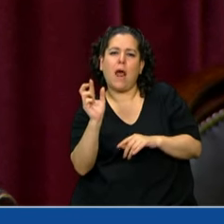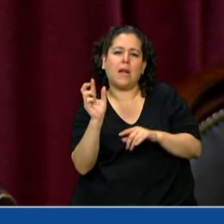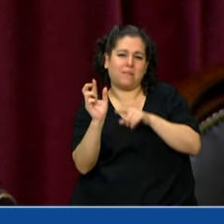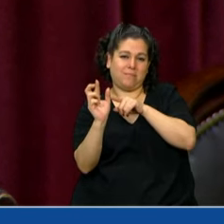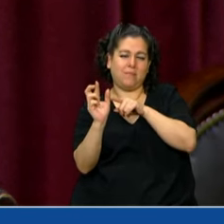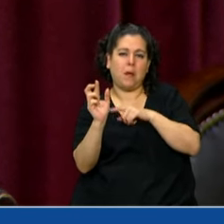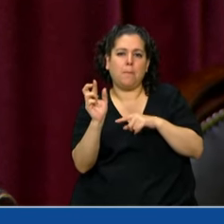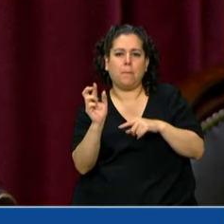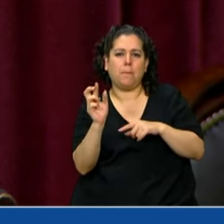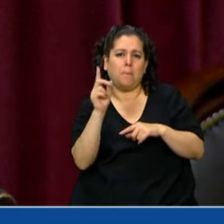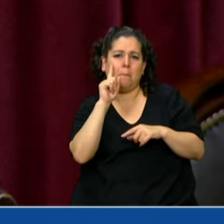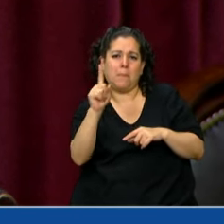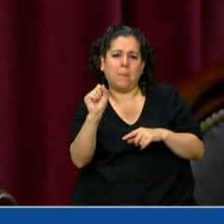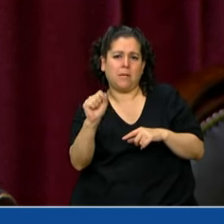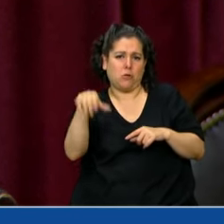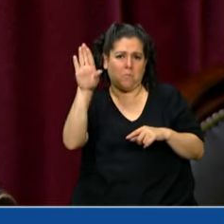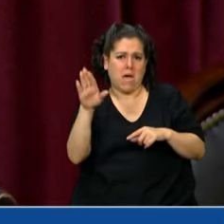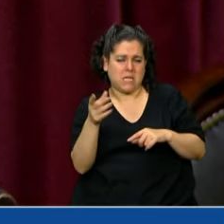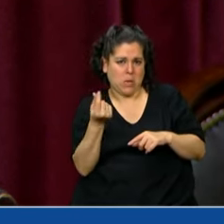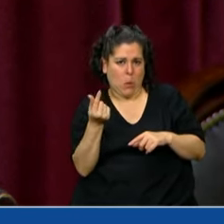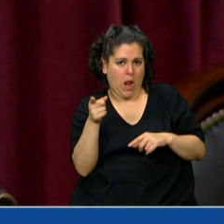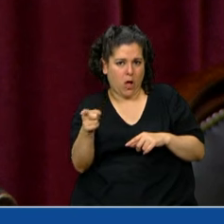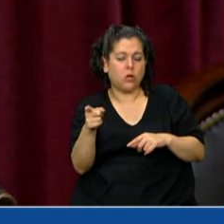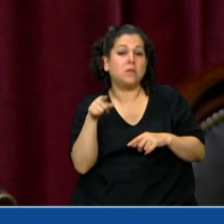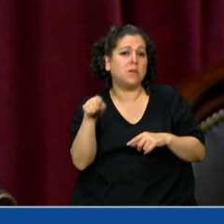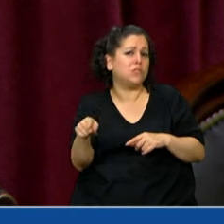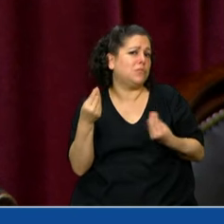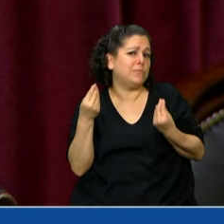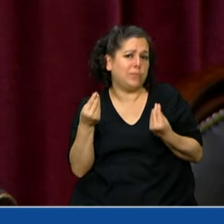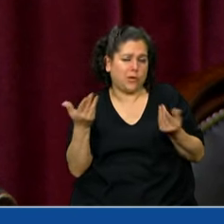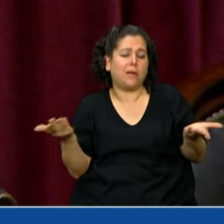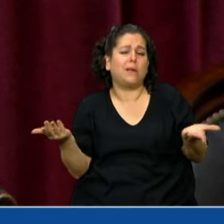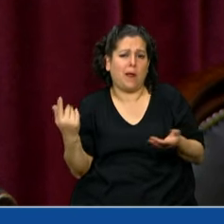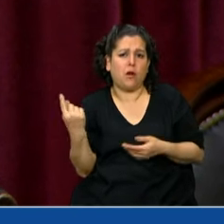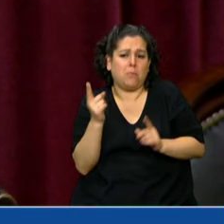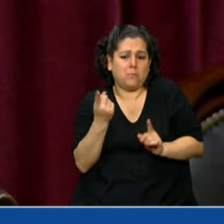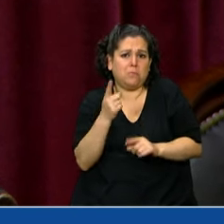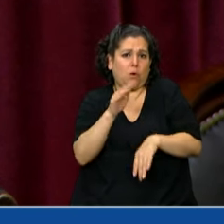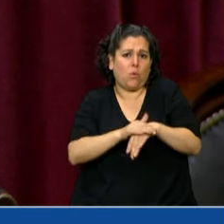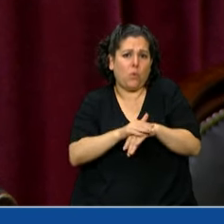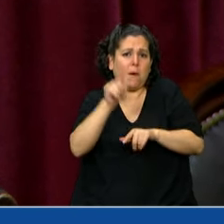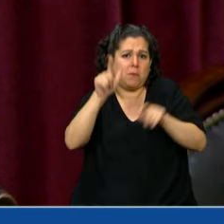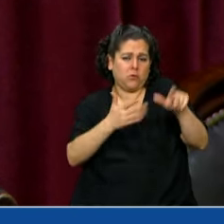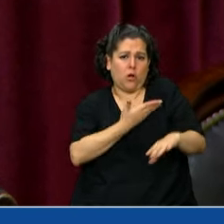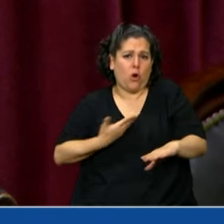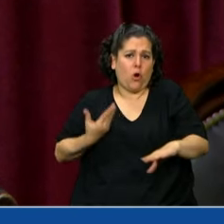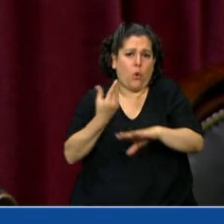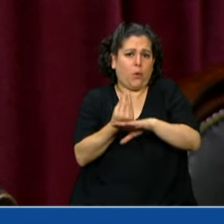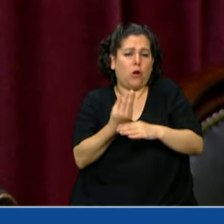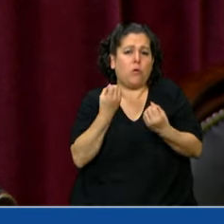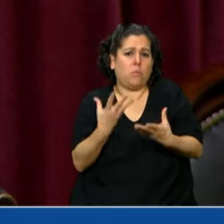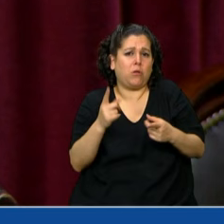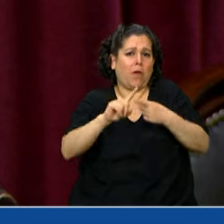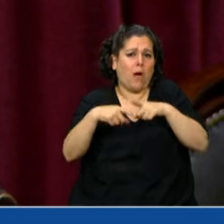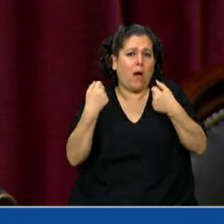de 1000 pesos y que esto obviamente es producto de los que nos vienen gobernando del acuerdo con el fondo monetario